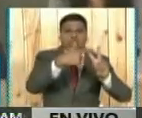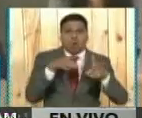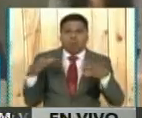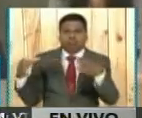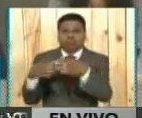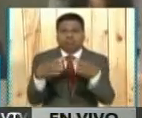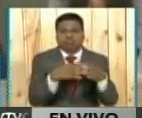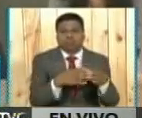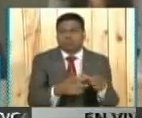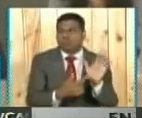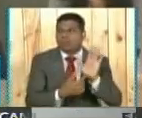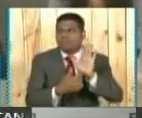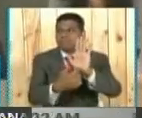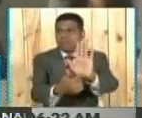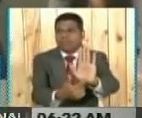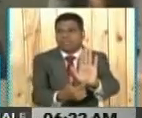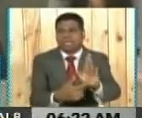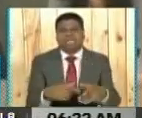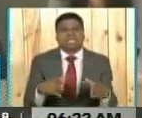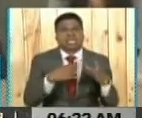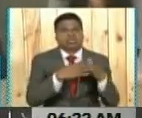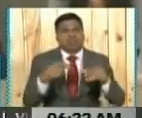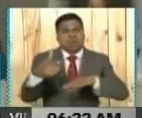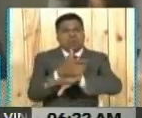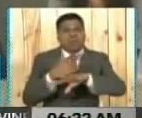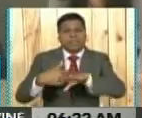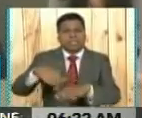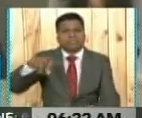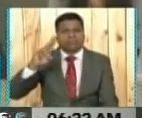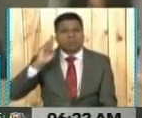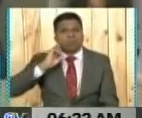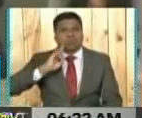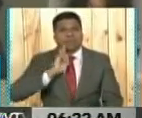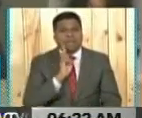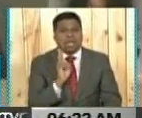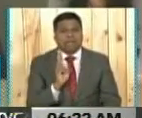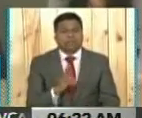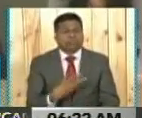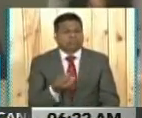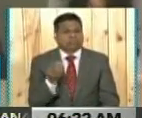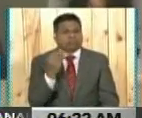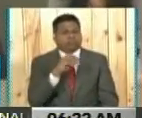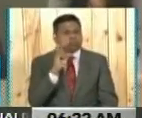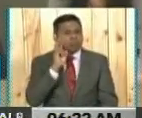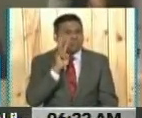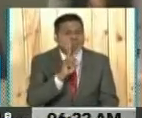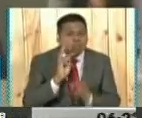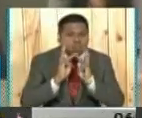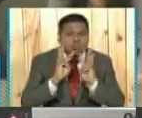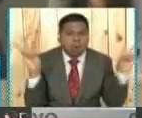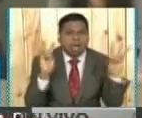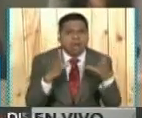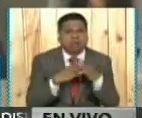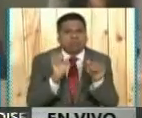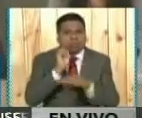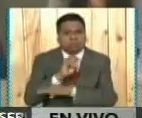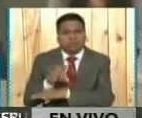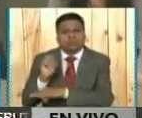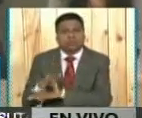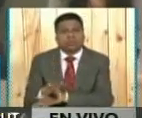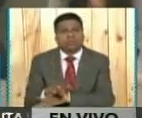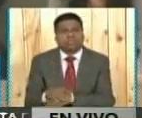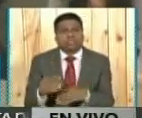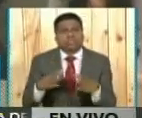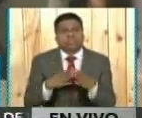Esto demuestra que el gobierno bolivariano ha superado con creces las recomendaciones aceptadas por